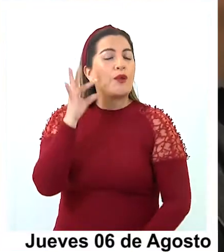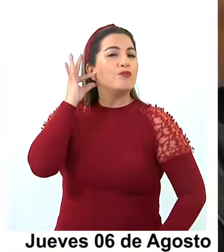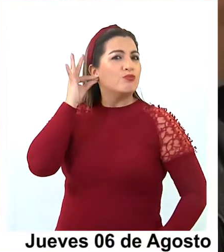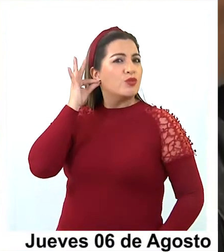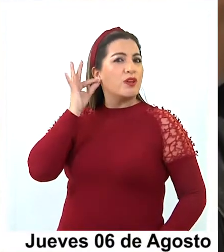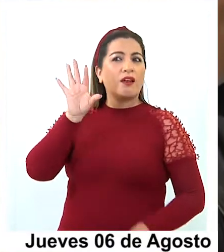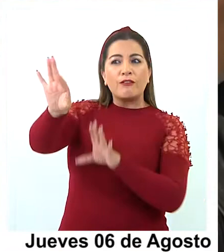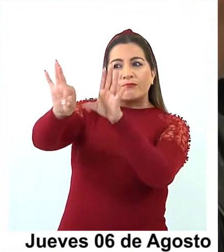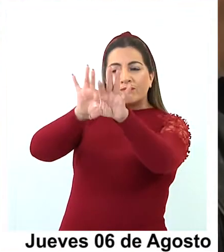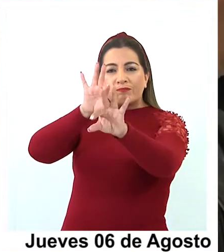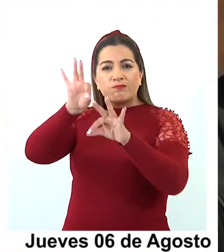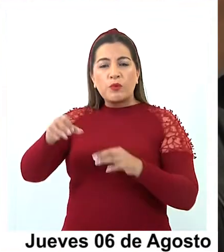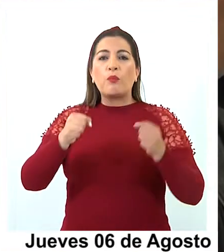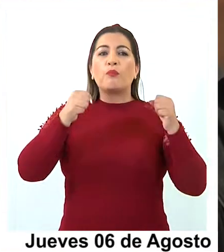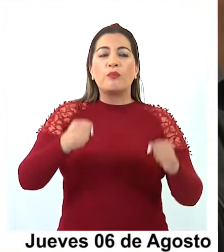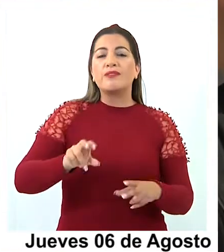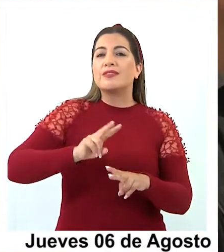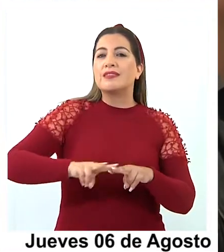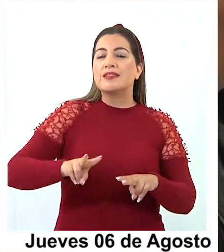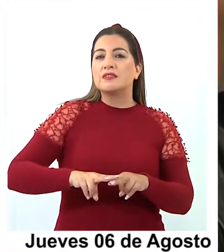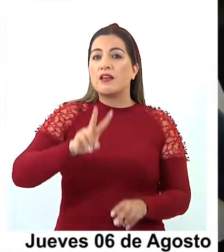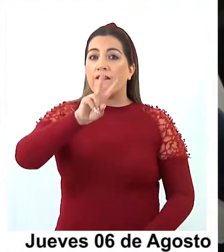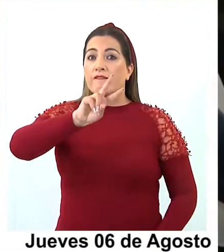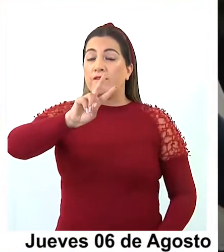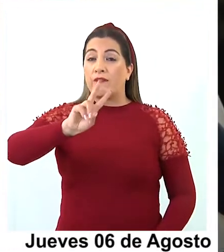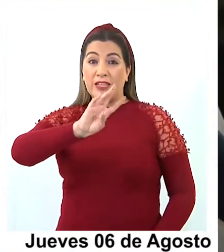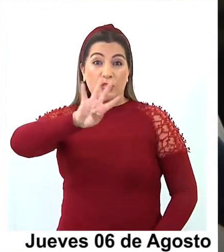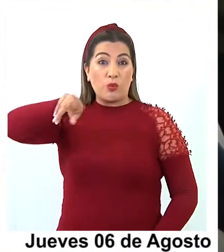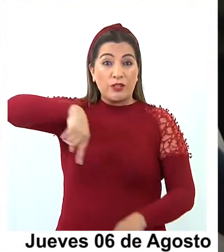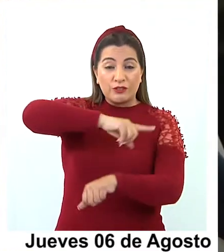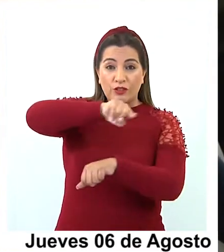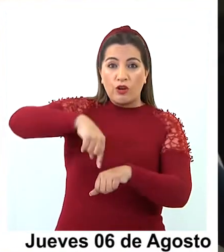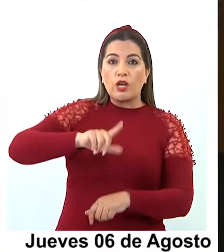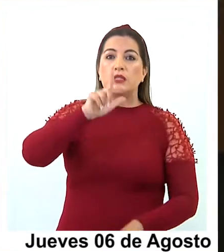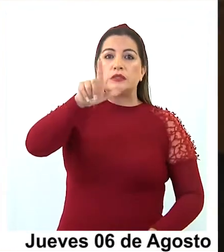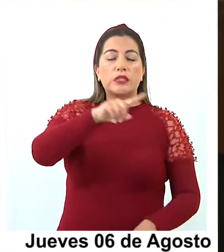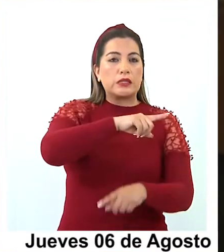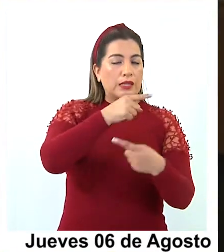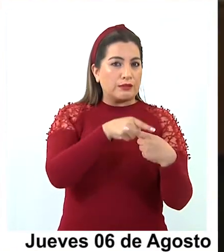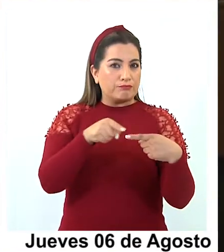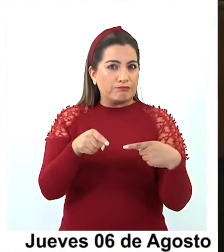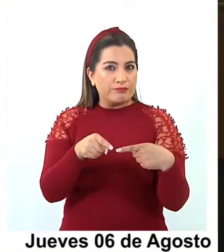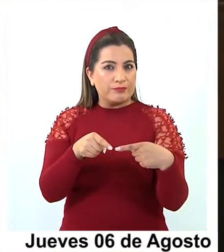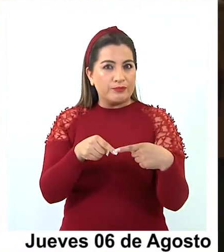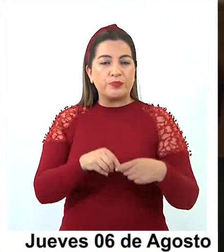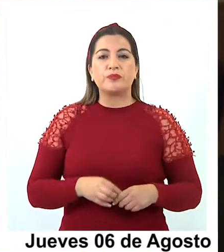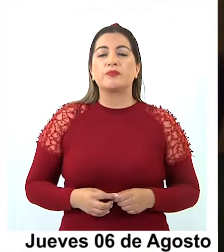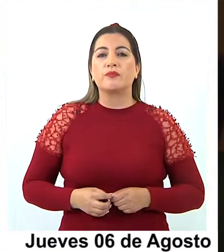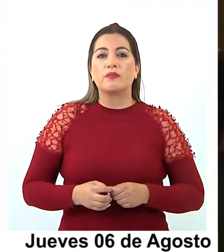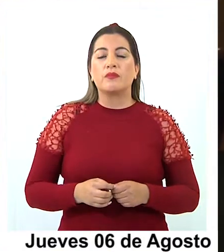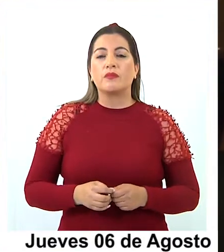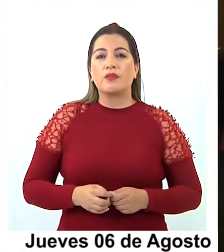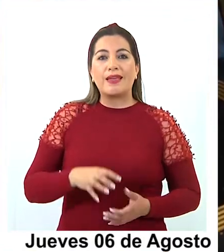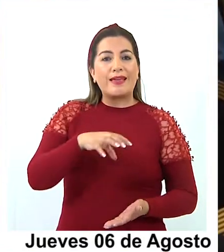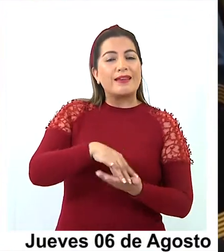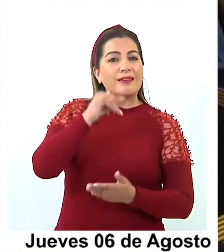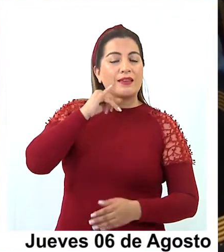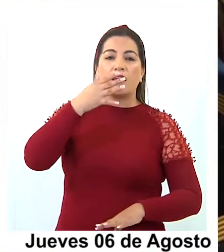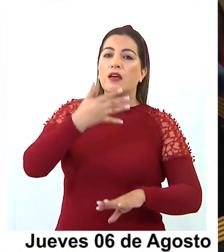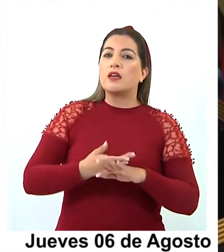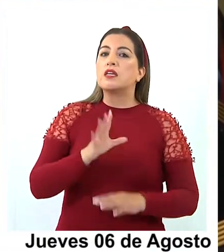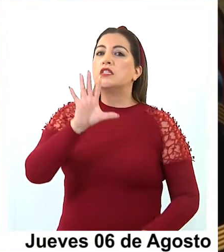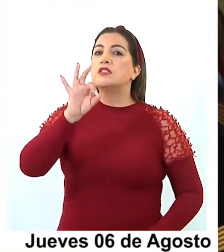los cuales las mujeres seleccionadas podrán acceder durante las 24 horas los 7 días de la semana. Para la